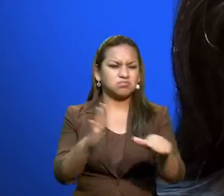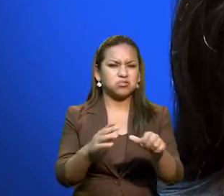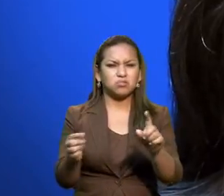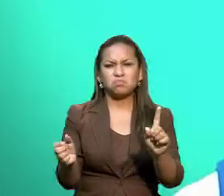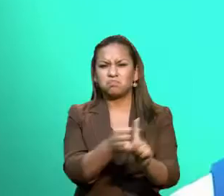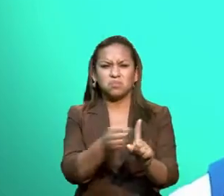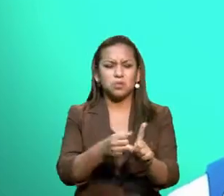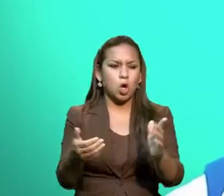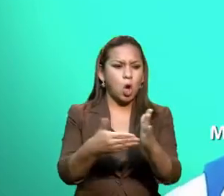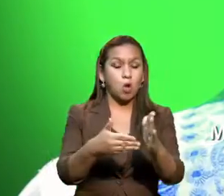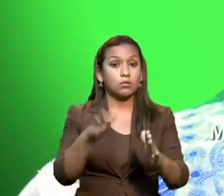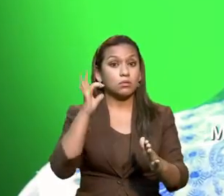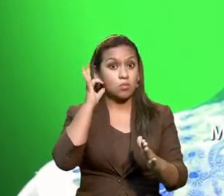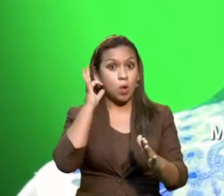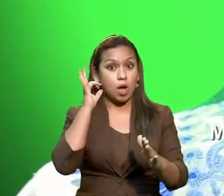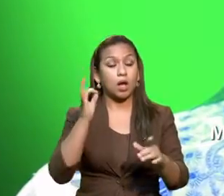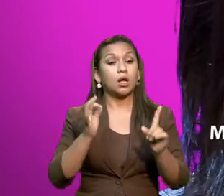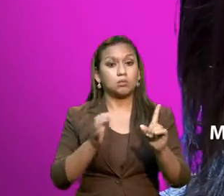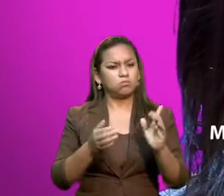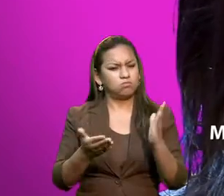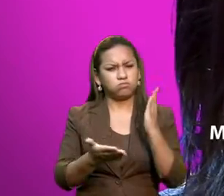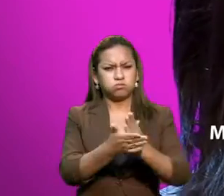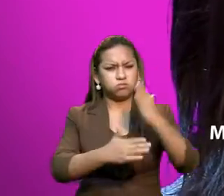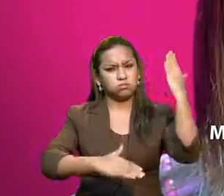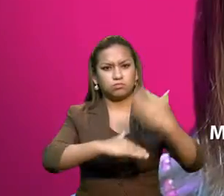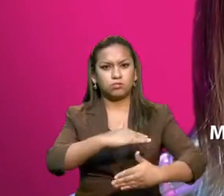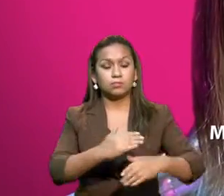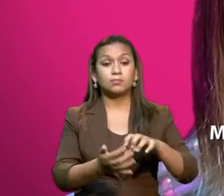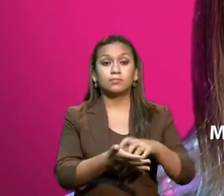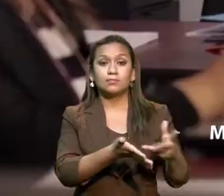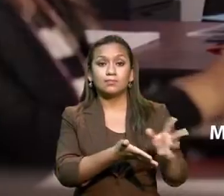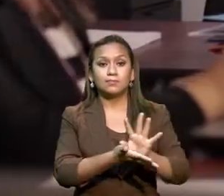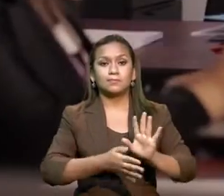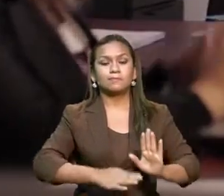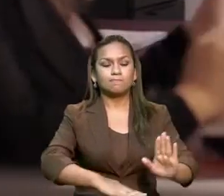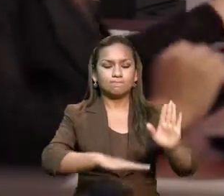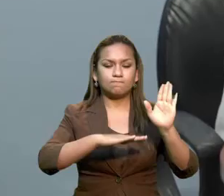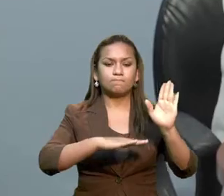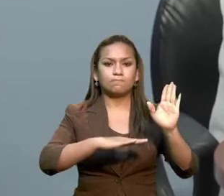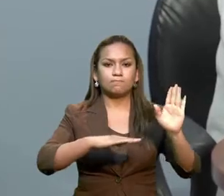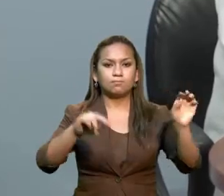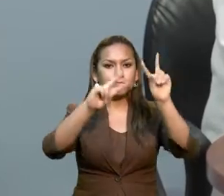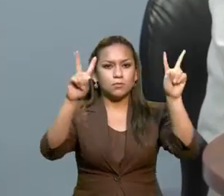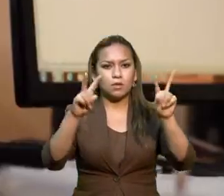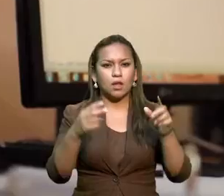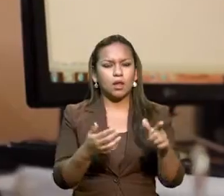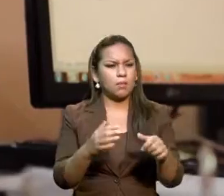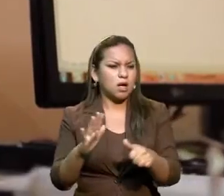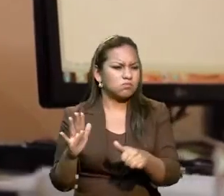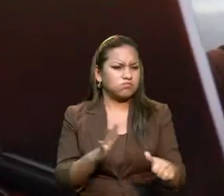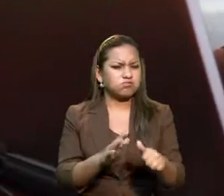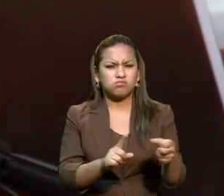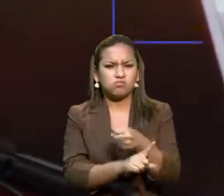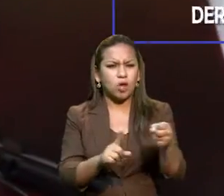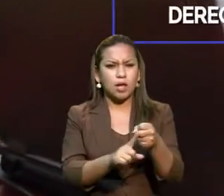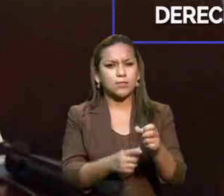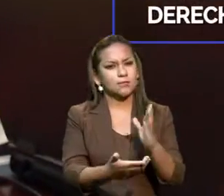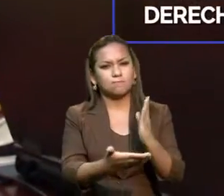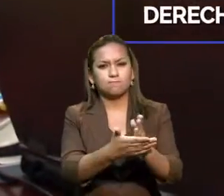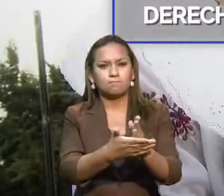de la Violencia contra la Mujer, la Asamblea Nacional reafirma su compromiso para hacer frente a la discriminación y la